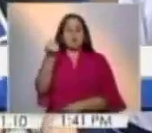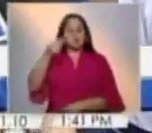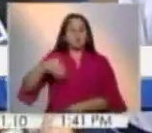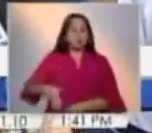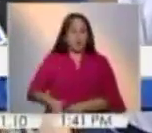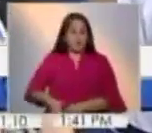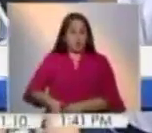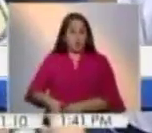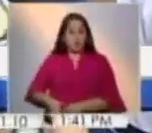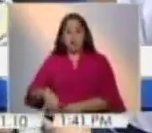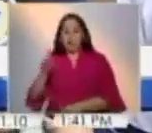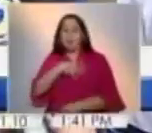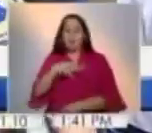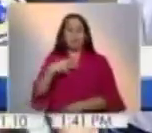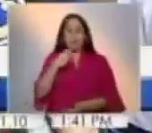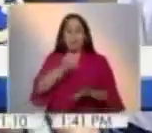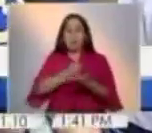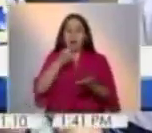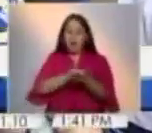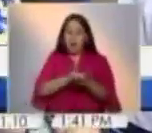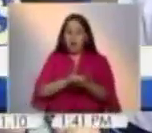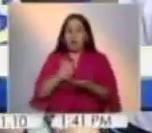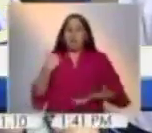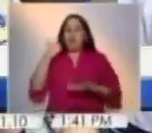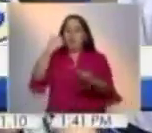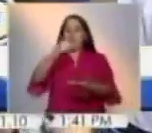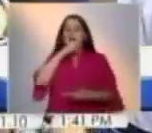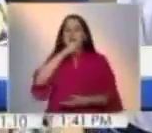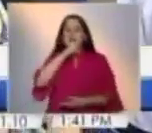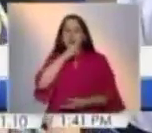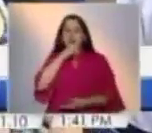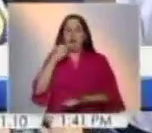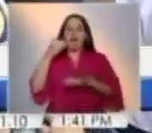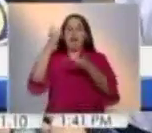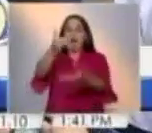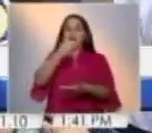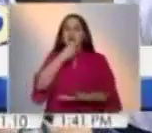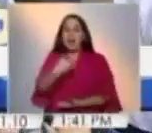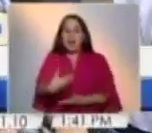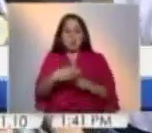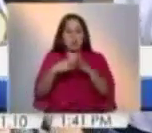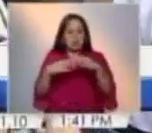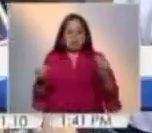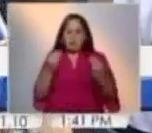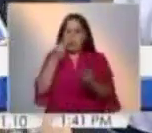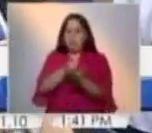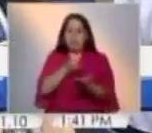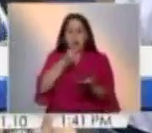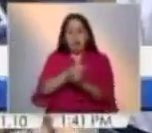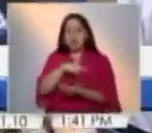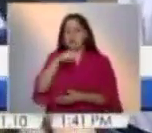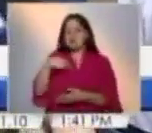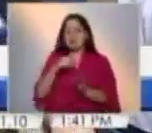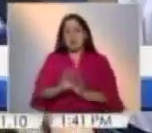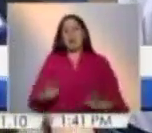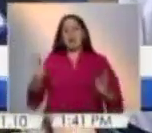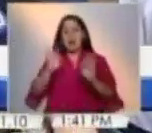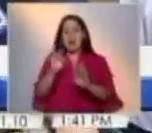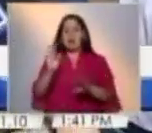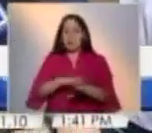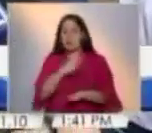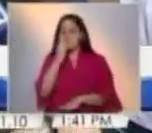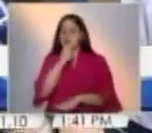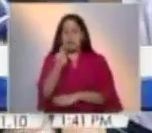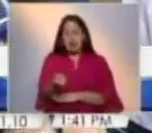refiere, no hemos podido pagar jubilaciones, no hemos podido pagar los aguinaldos que ya todos los organismos públicos han pagado. Si no hemos